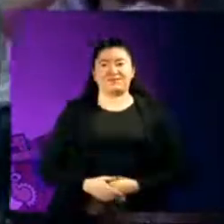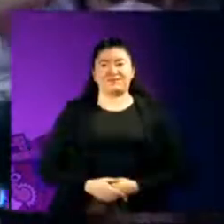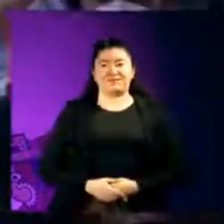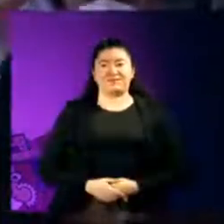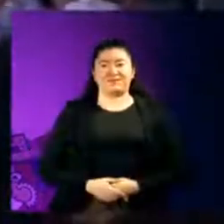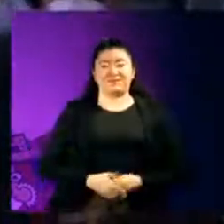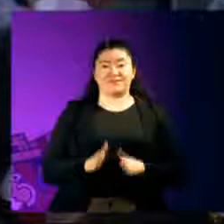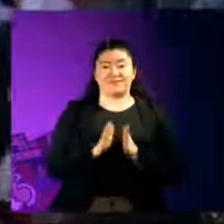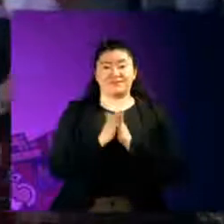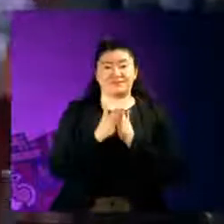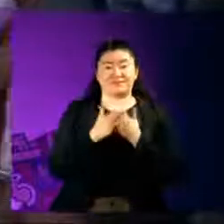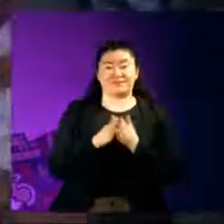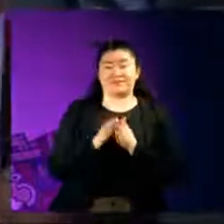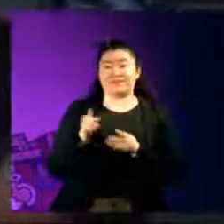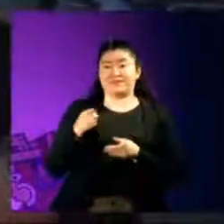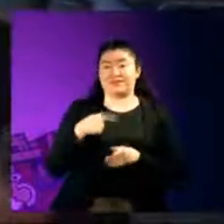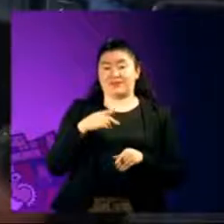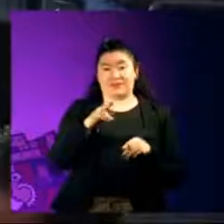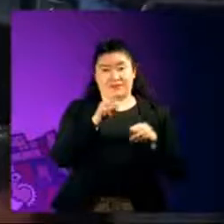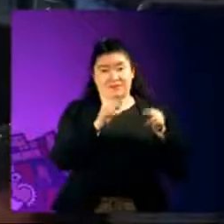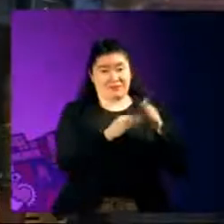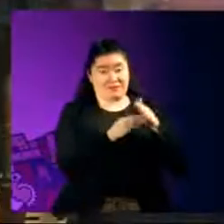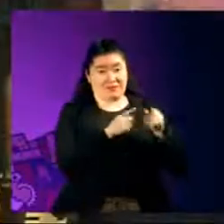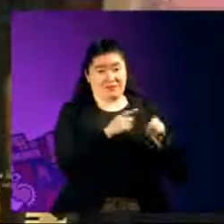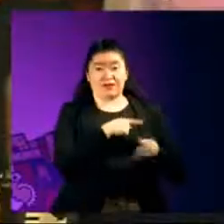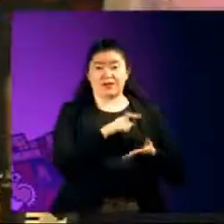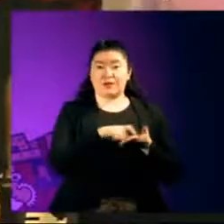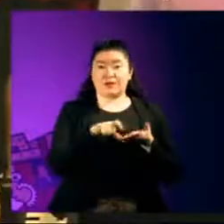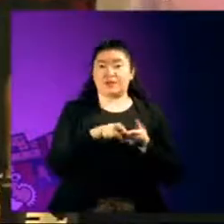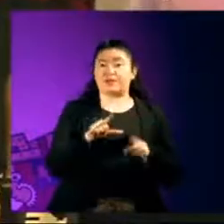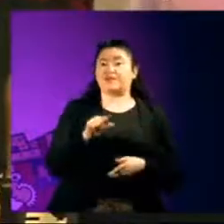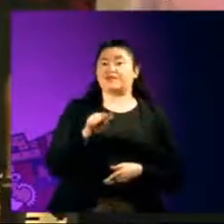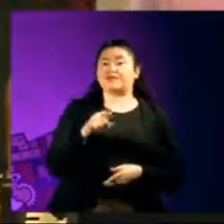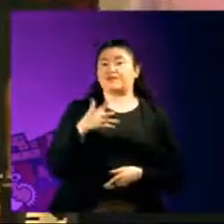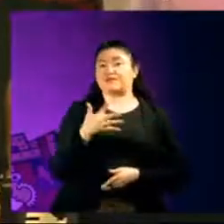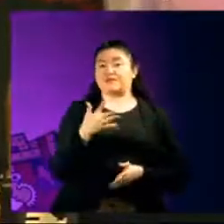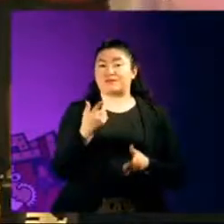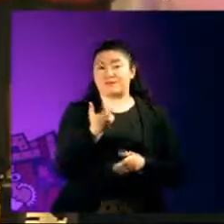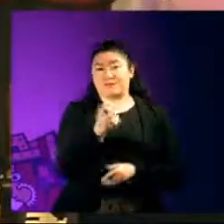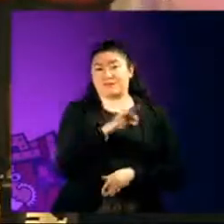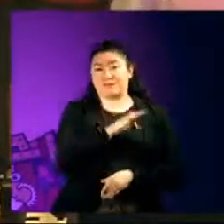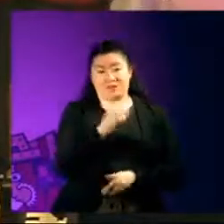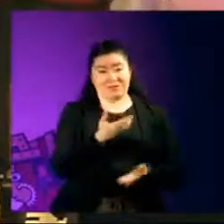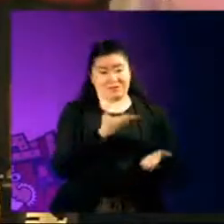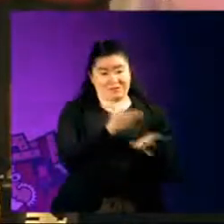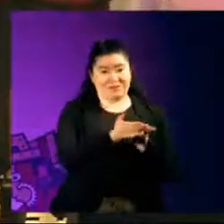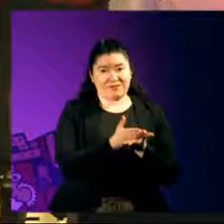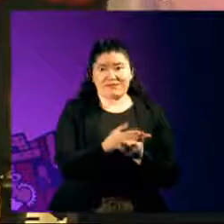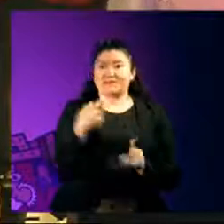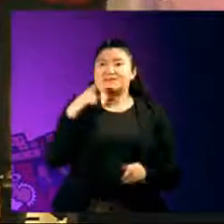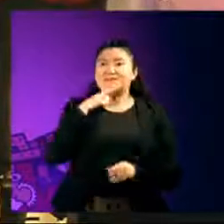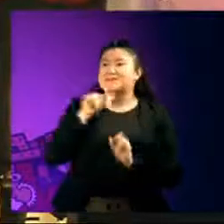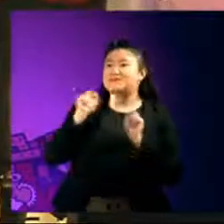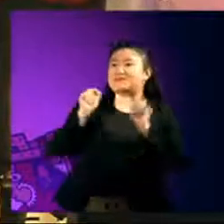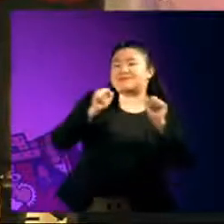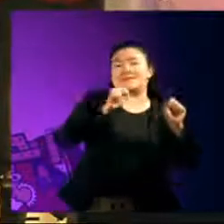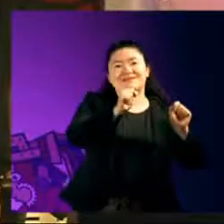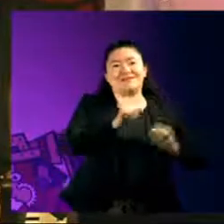el libro de fabricio está en esa mesa cuesta sólo 75 pesos así que todo recomiendo